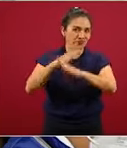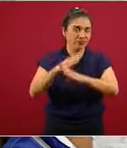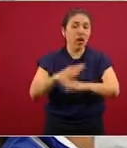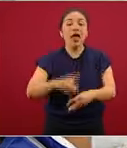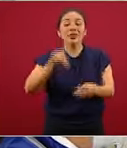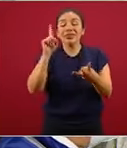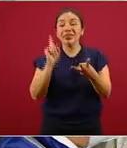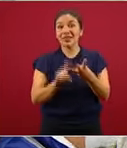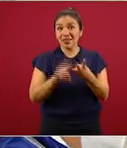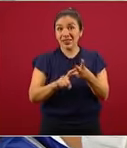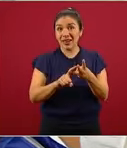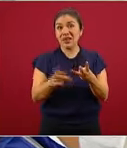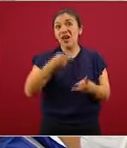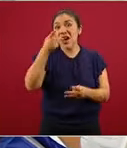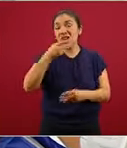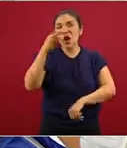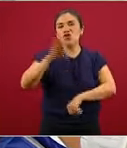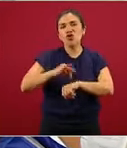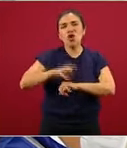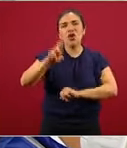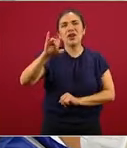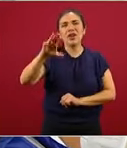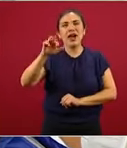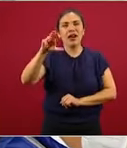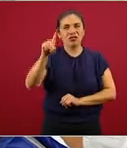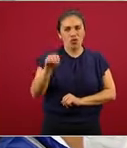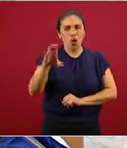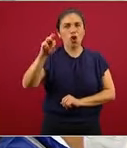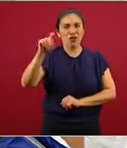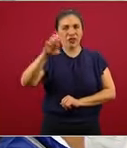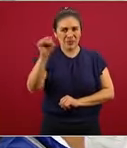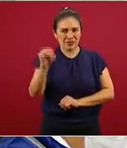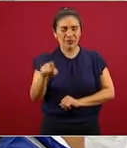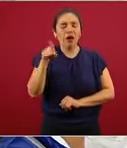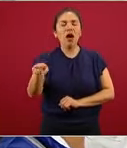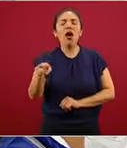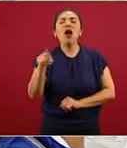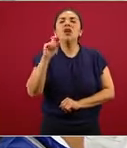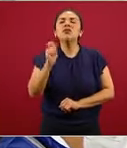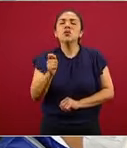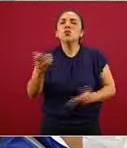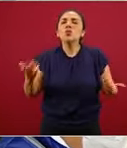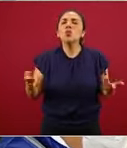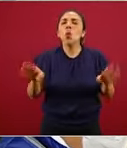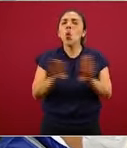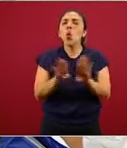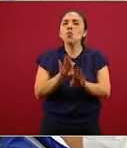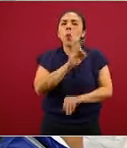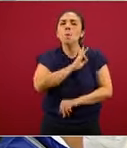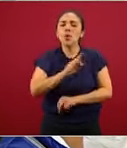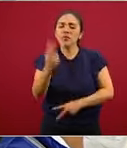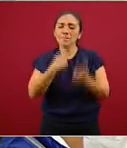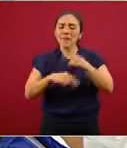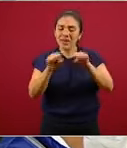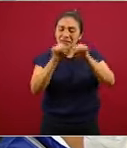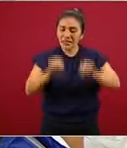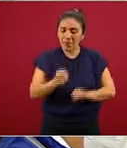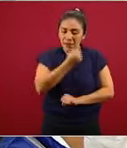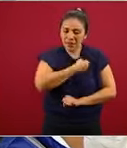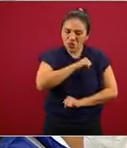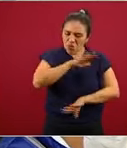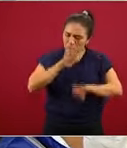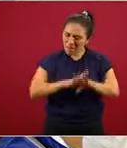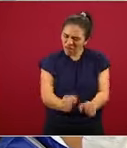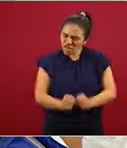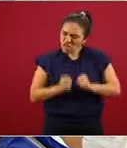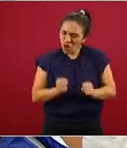es lo que mencionaba el doctor Ricardo Cortés, cómo generar sistemas de salud lo suficientemente